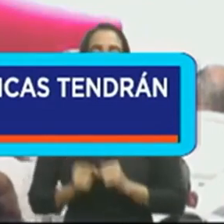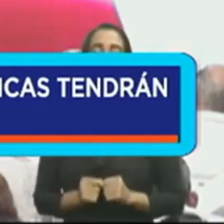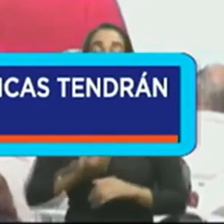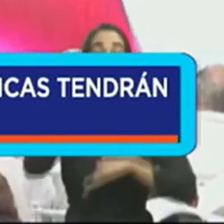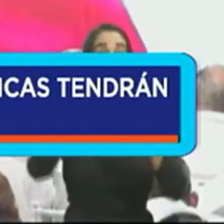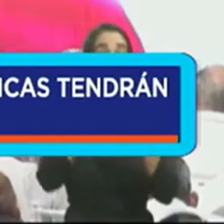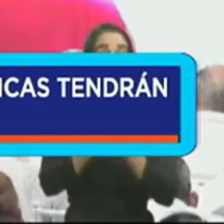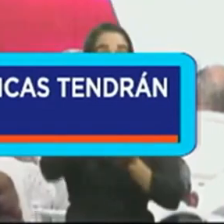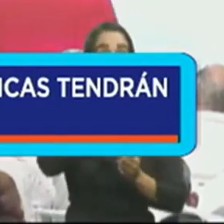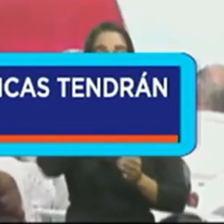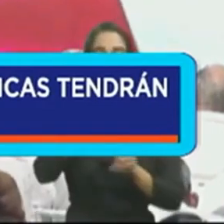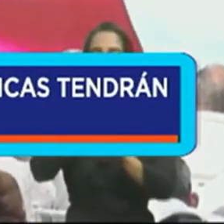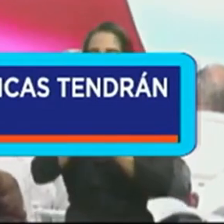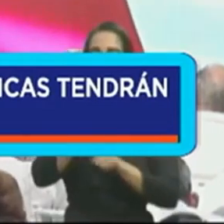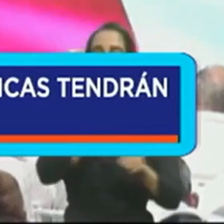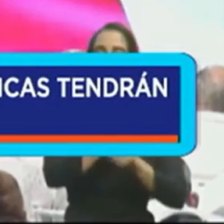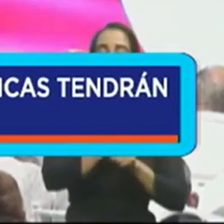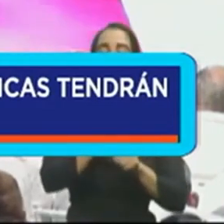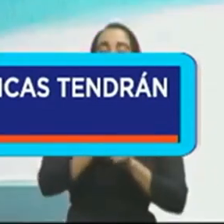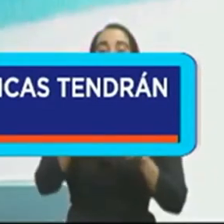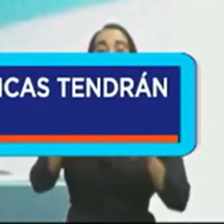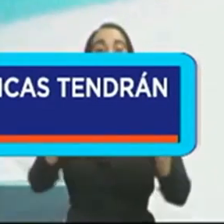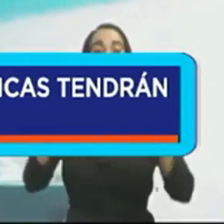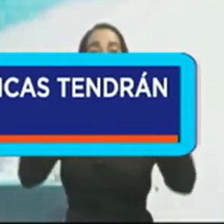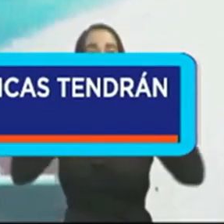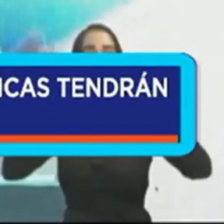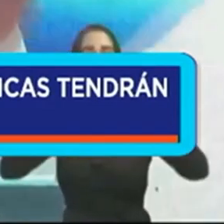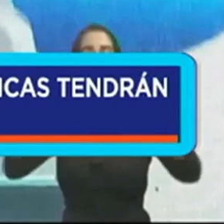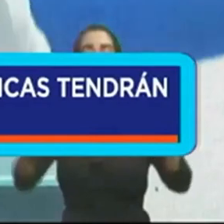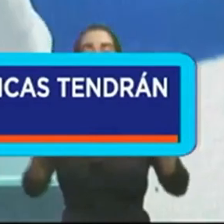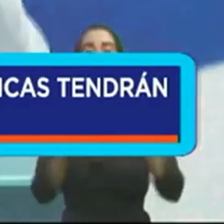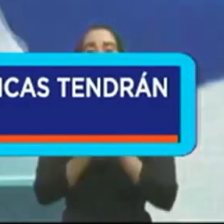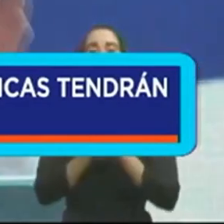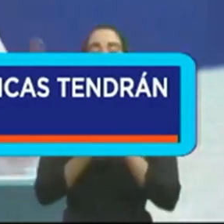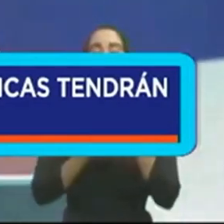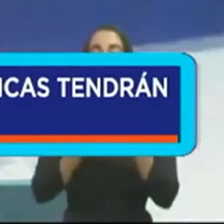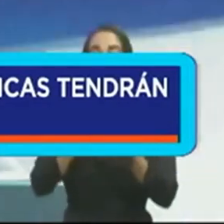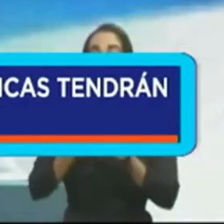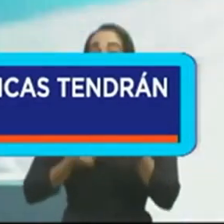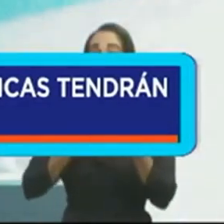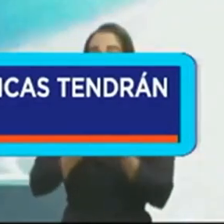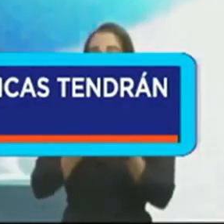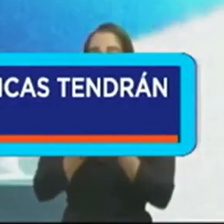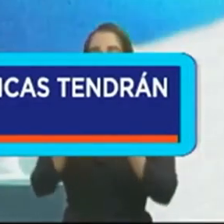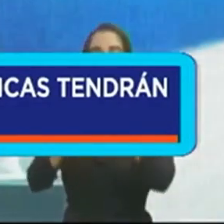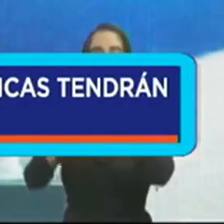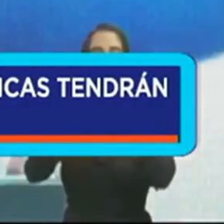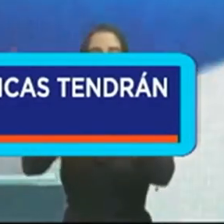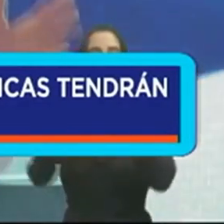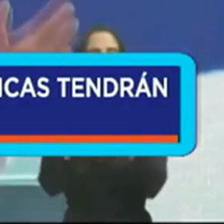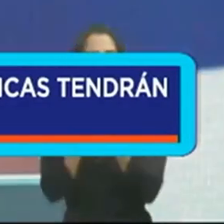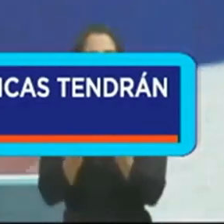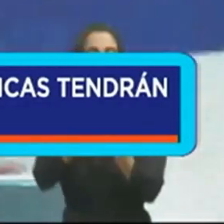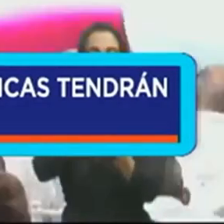Todas esas mujeres trabajadoras han hecho y hacen un impagable aporte a la construcción de nuestra sociedad, a